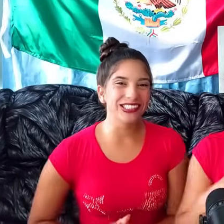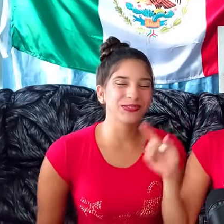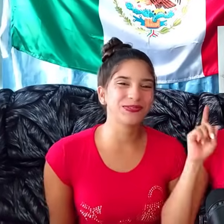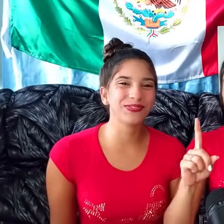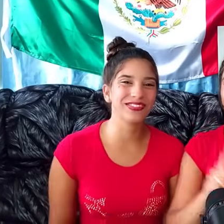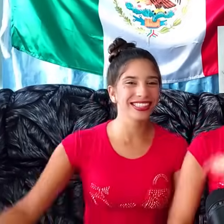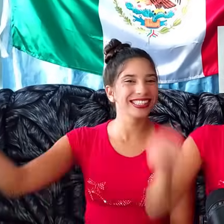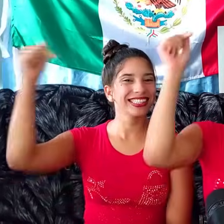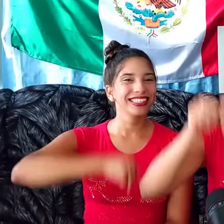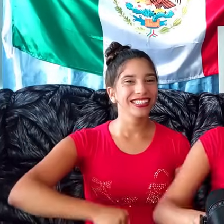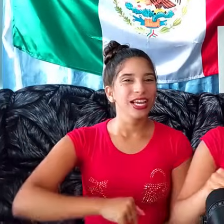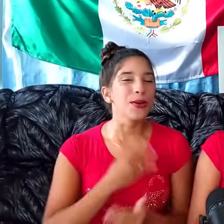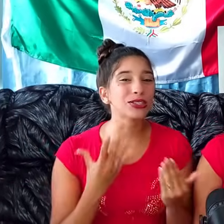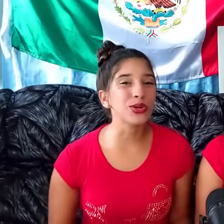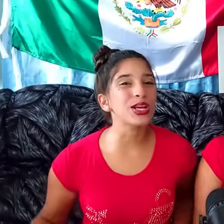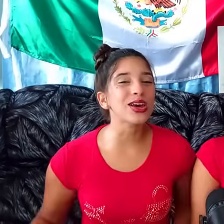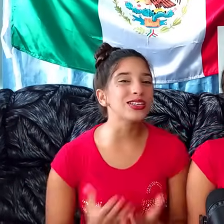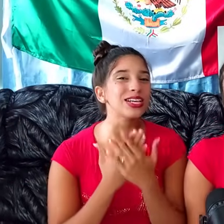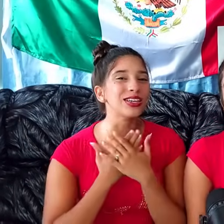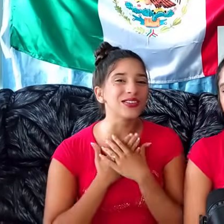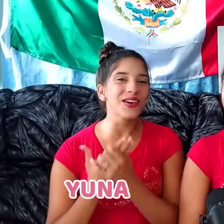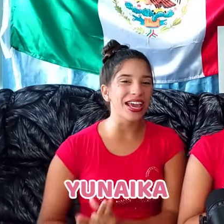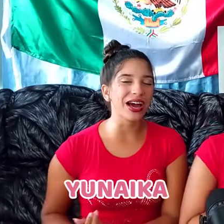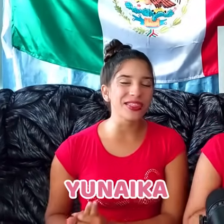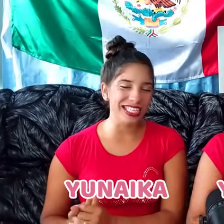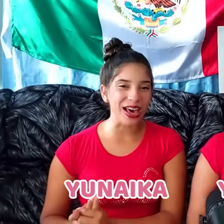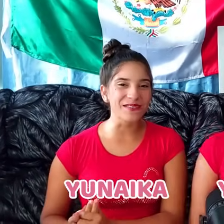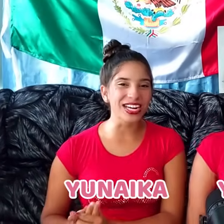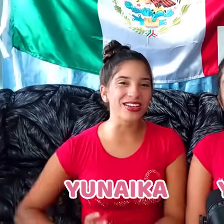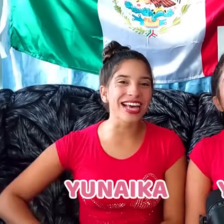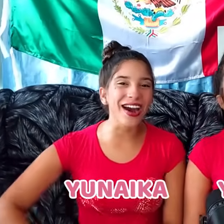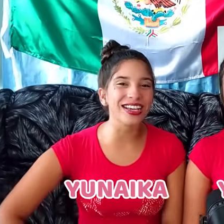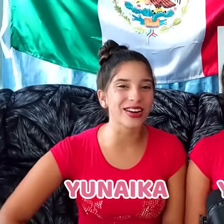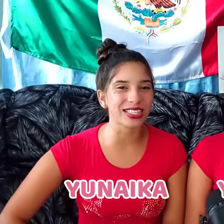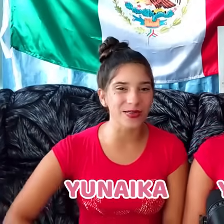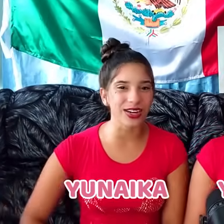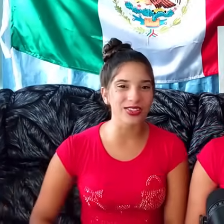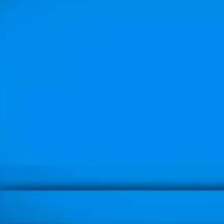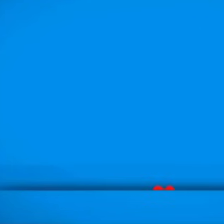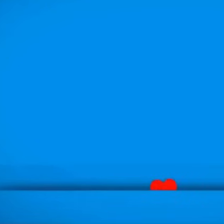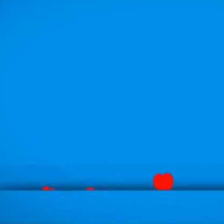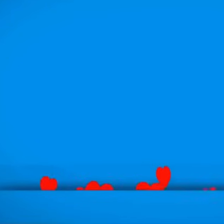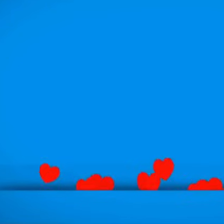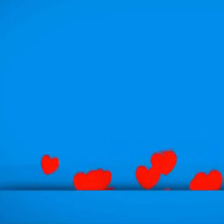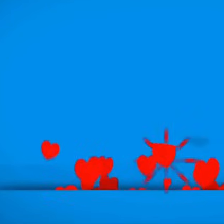fenomenal. Para nosotros es una gran bendición tenerte aquí. Para los que no nos conocen, yo soy Yunaika. Y yo soy Yunaika. Y sean bienvenidos a Corazones Gemelos.